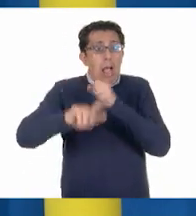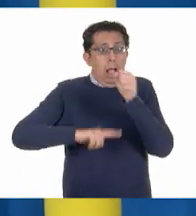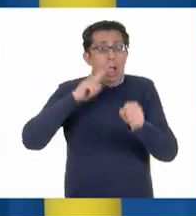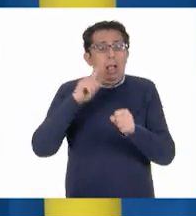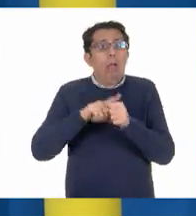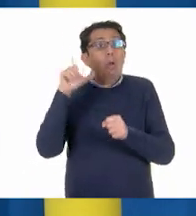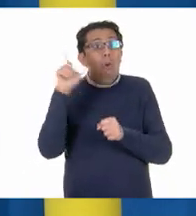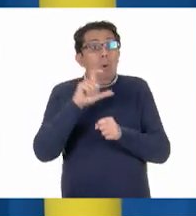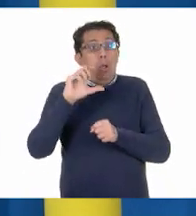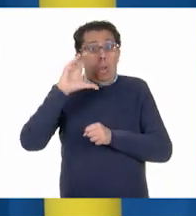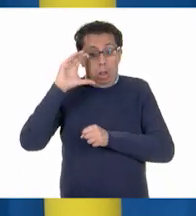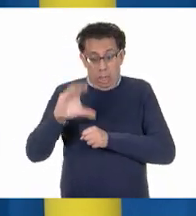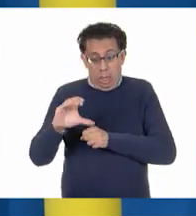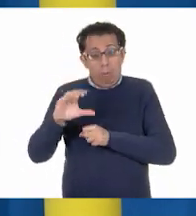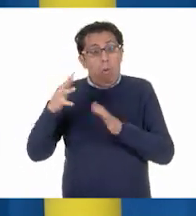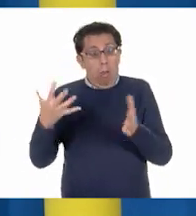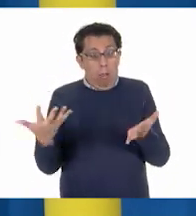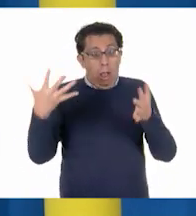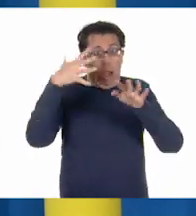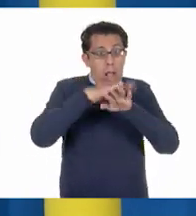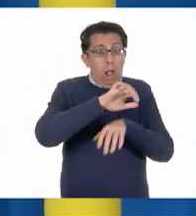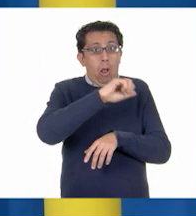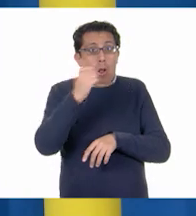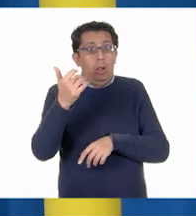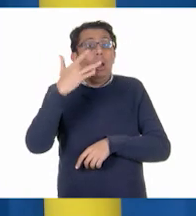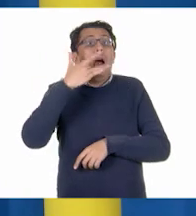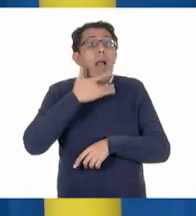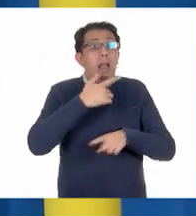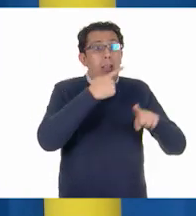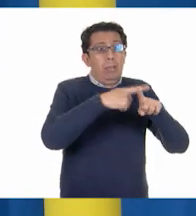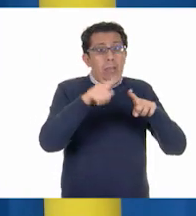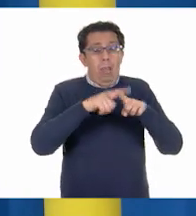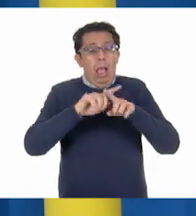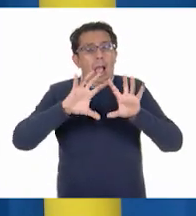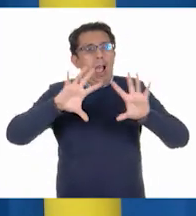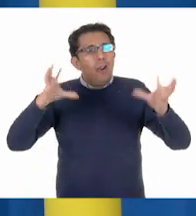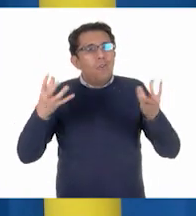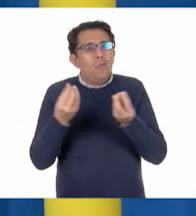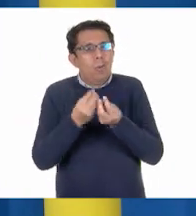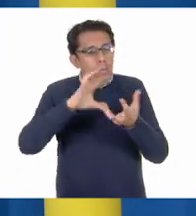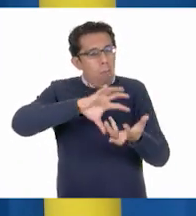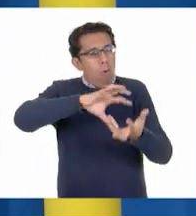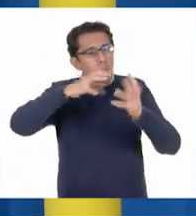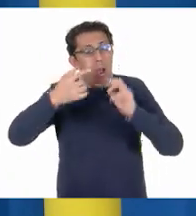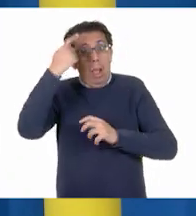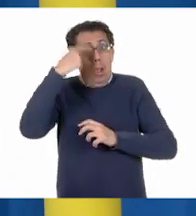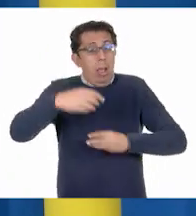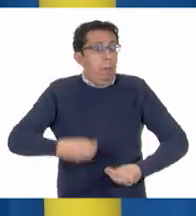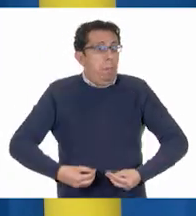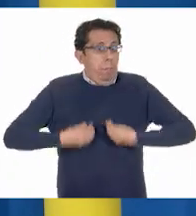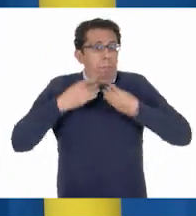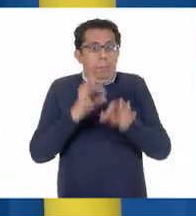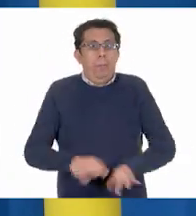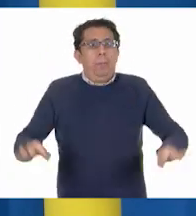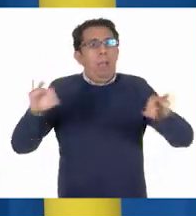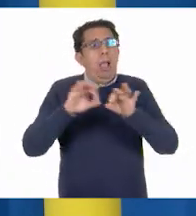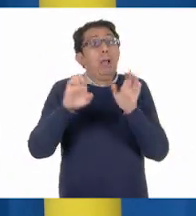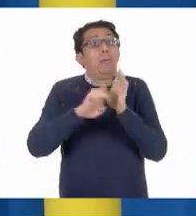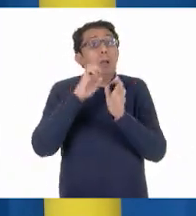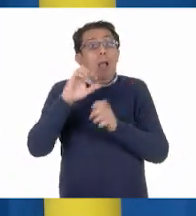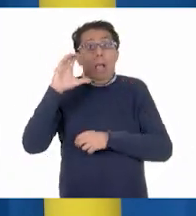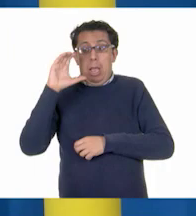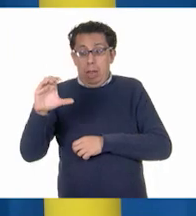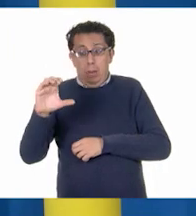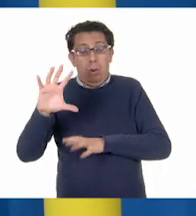se combina con otros gases, constituye otras moléculas importantes para la vida. Por ejemplo, cuando el carbono se combina con el